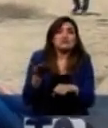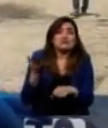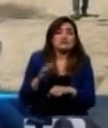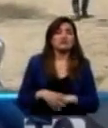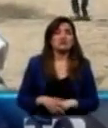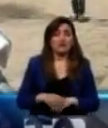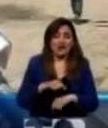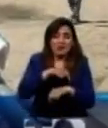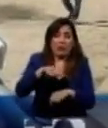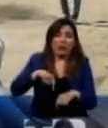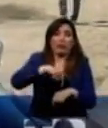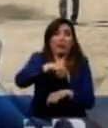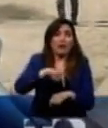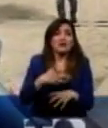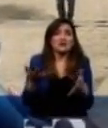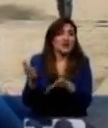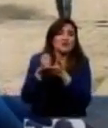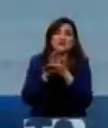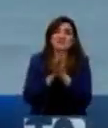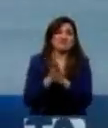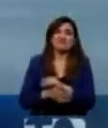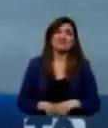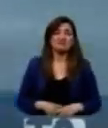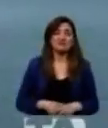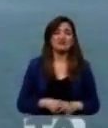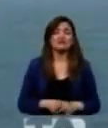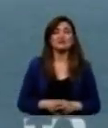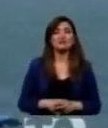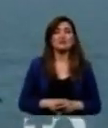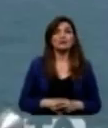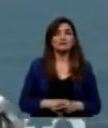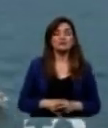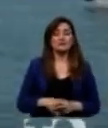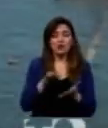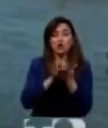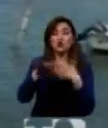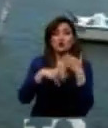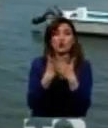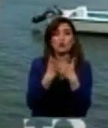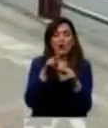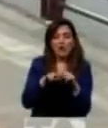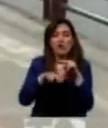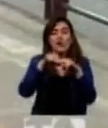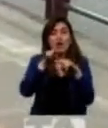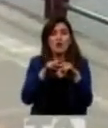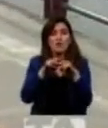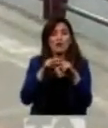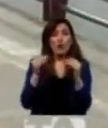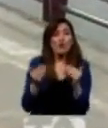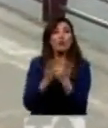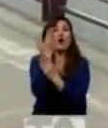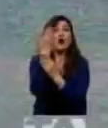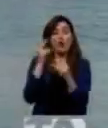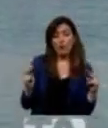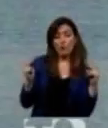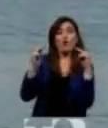es el tiempo que ha transcurrido, pensamos que ya no va a haber ayuda. En todo el cantón, como parte de la reconstrucción, se construyó este